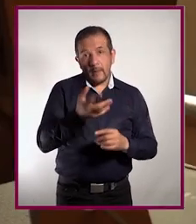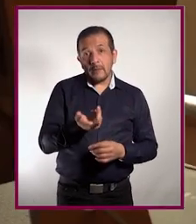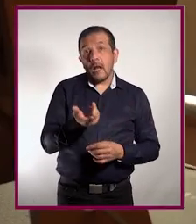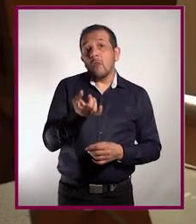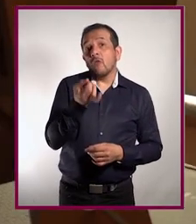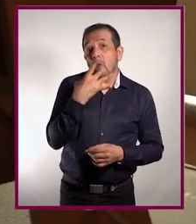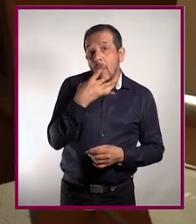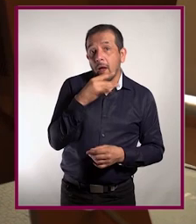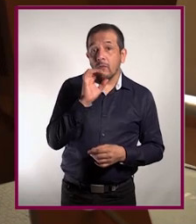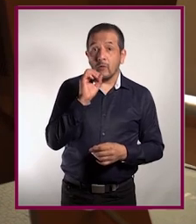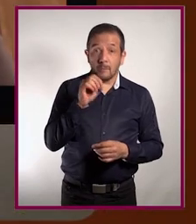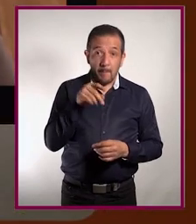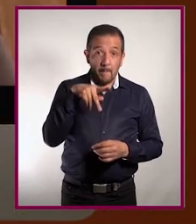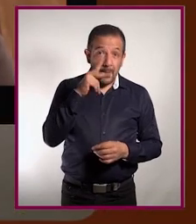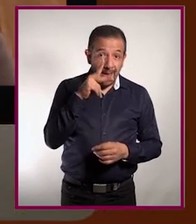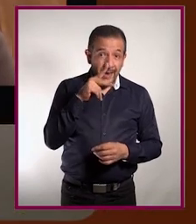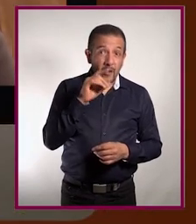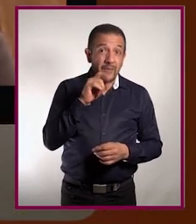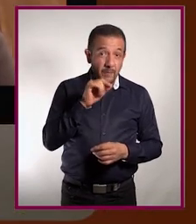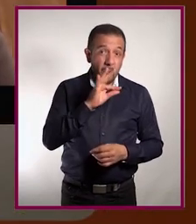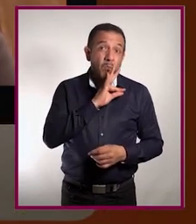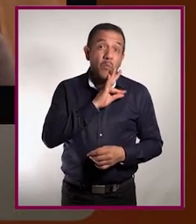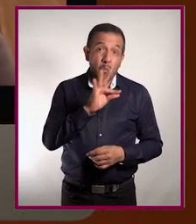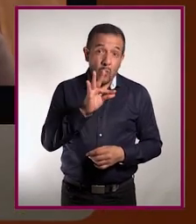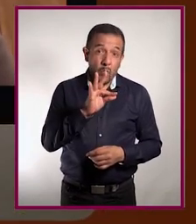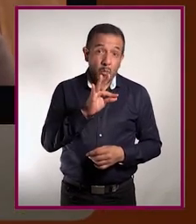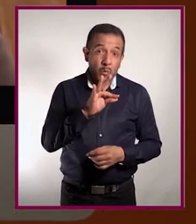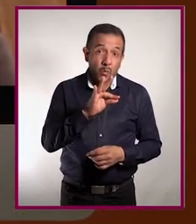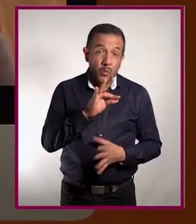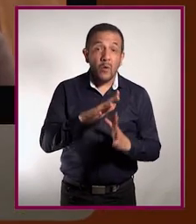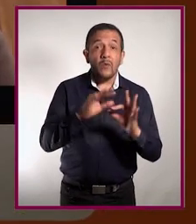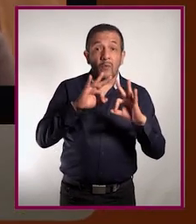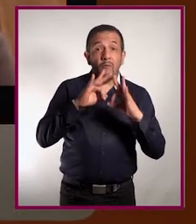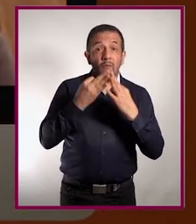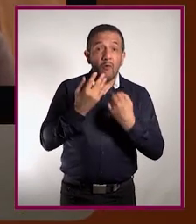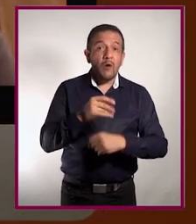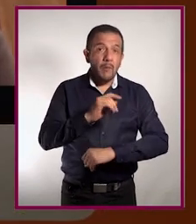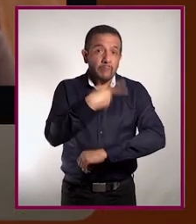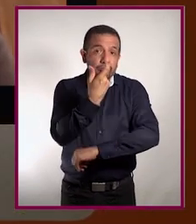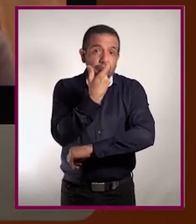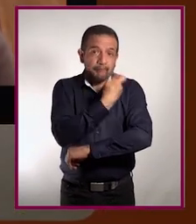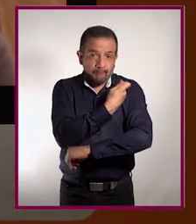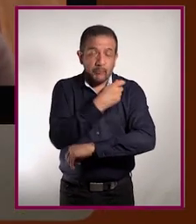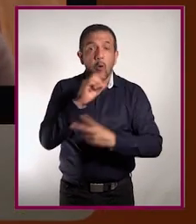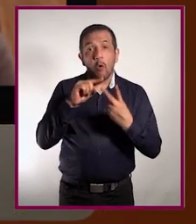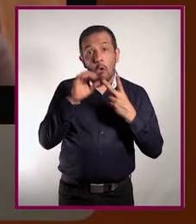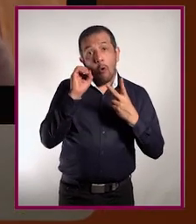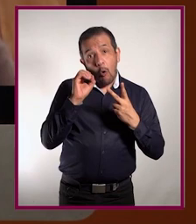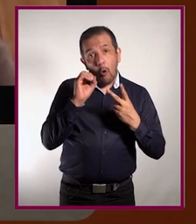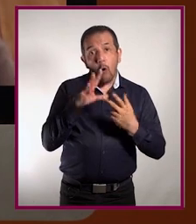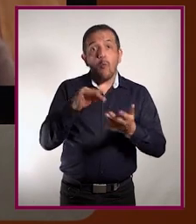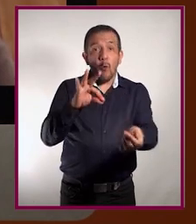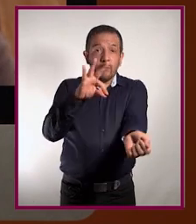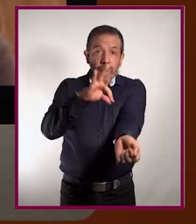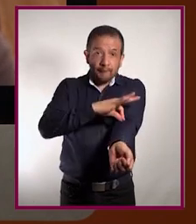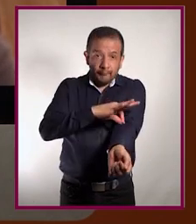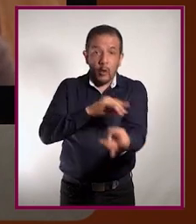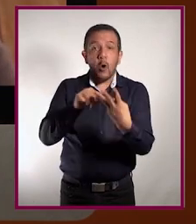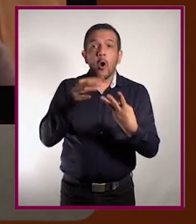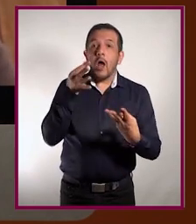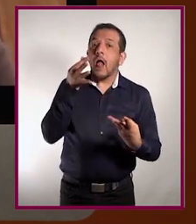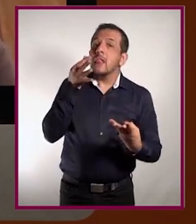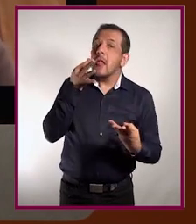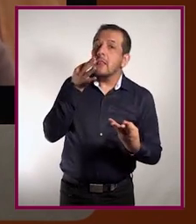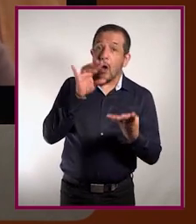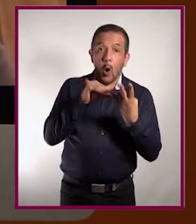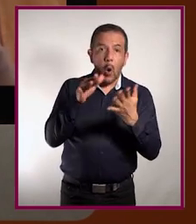tomados, pero recordemos que los antibióticos también pueden aplicarse en formas inyectadas. Se pueden aplicar también por la avena, en